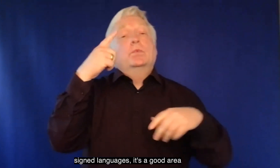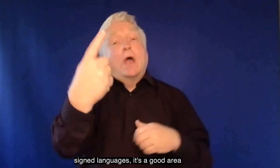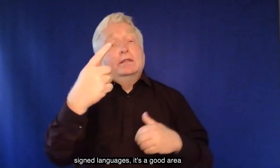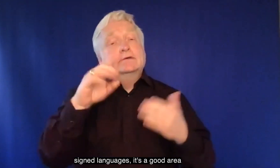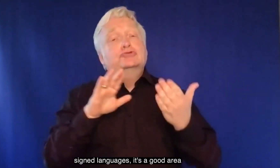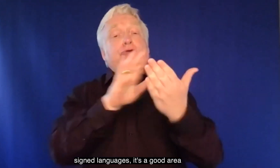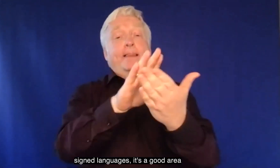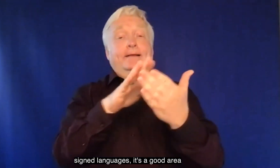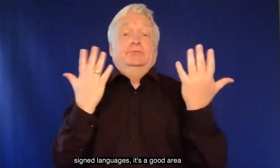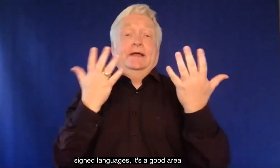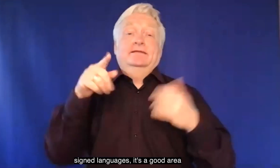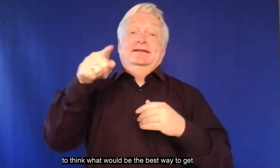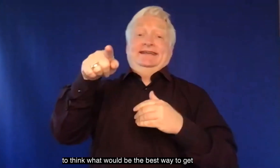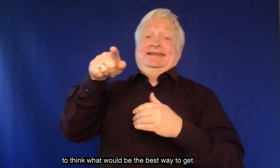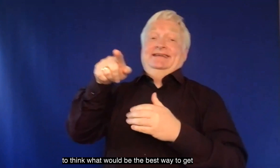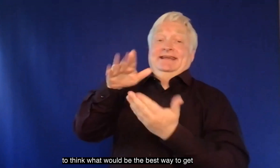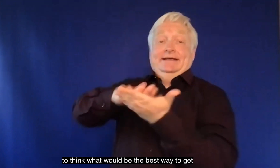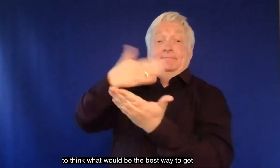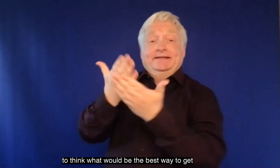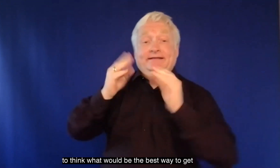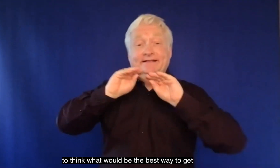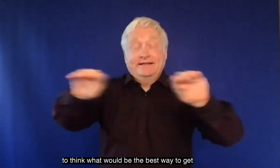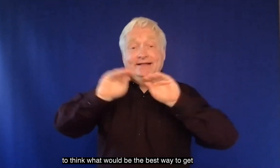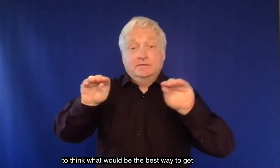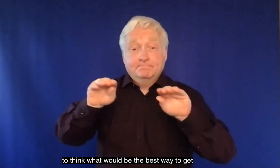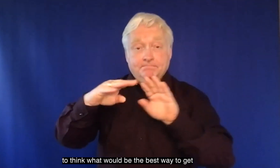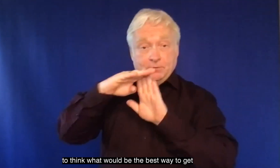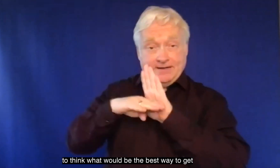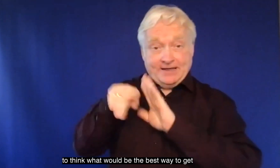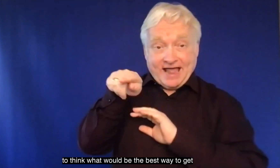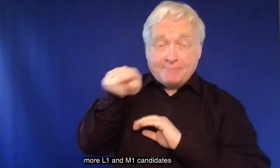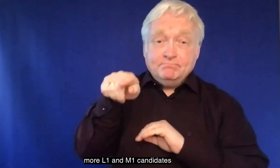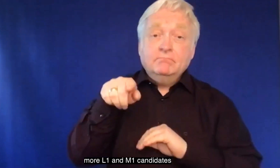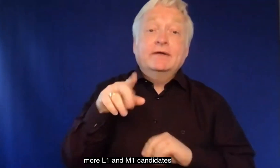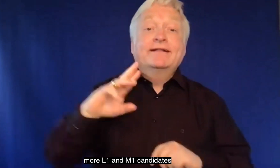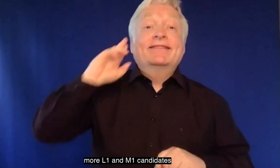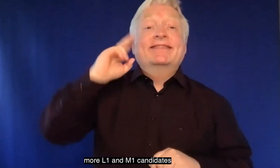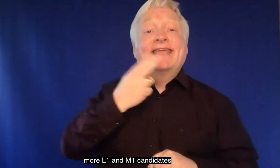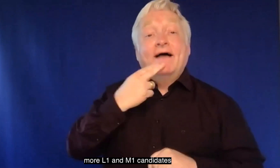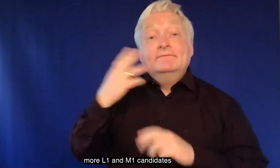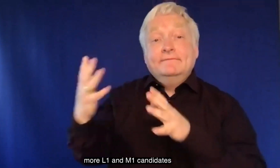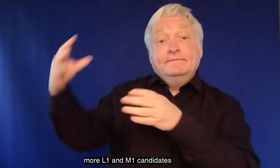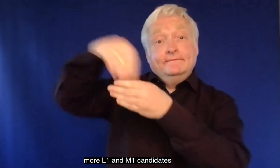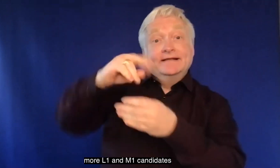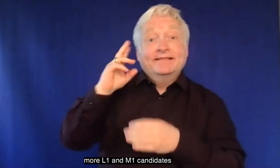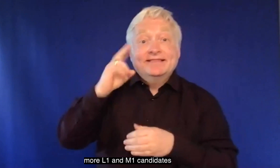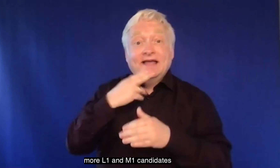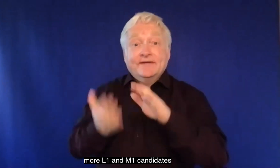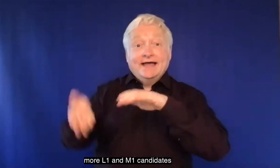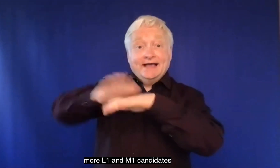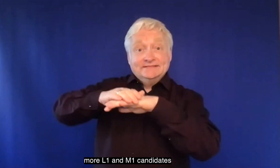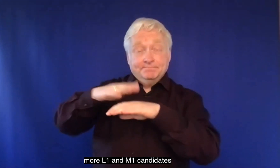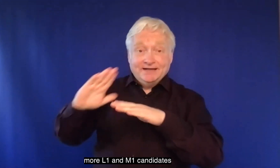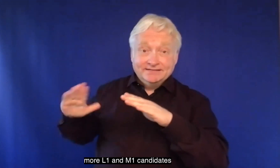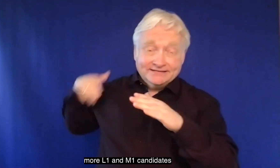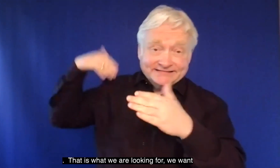perfiles, sobre todo L1, M1, sea mayor, que haya más personas con ese perfil ejerciendo como